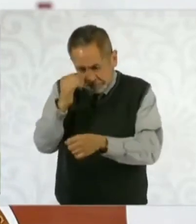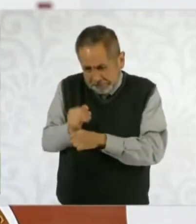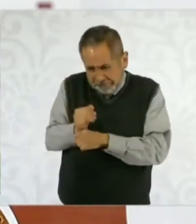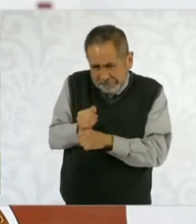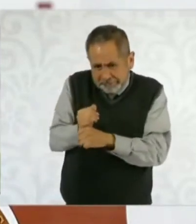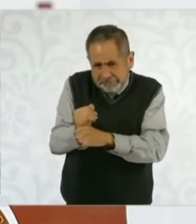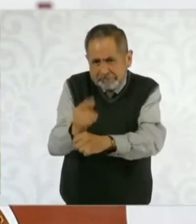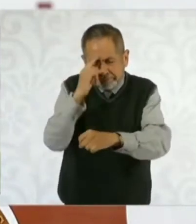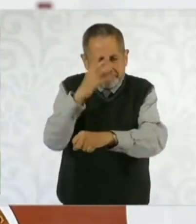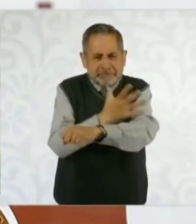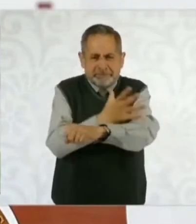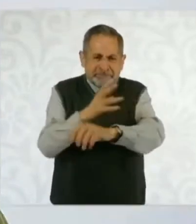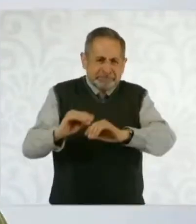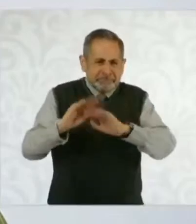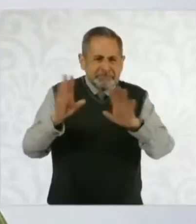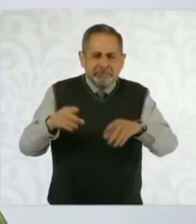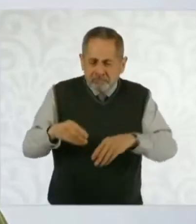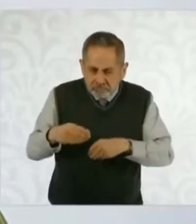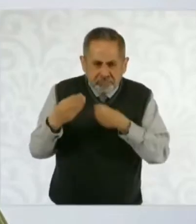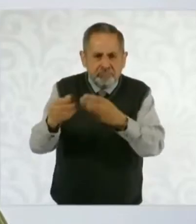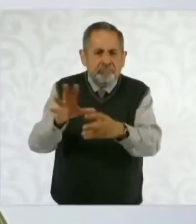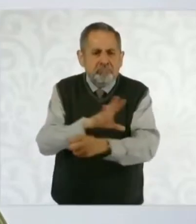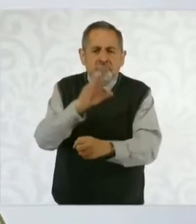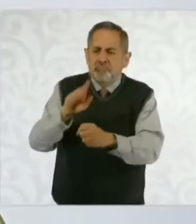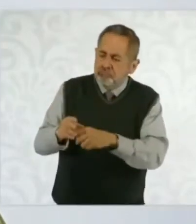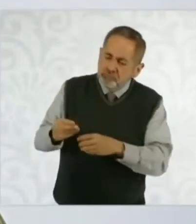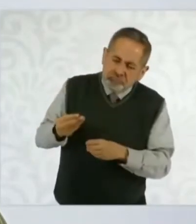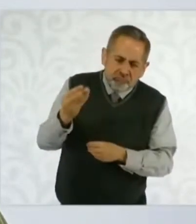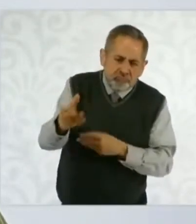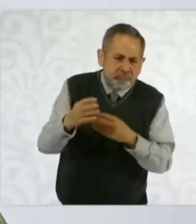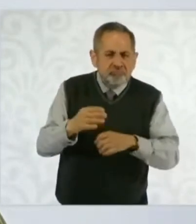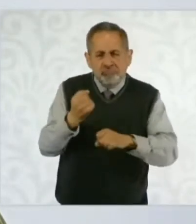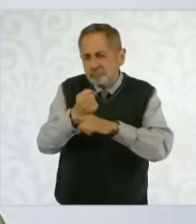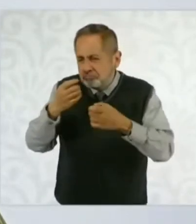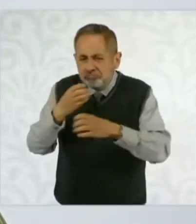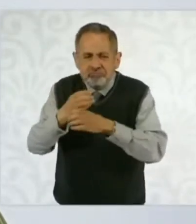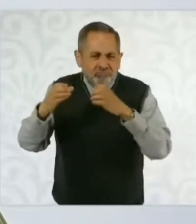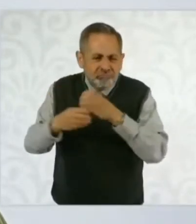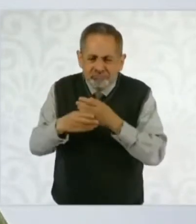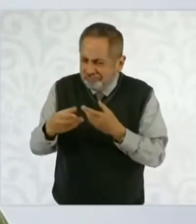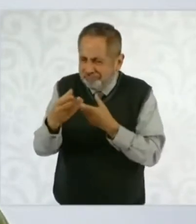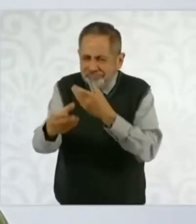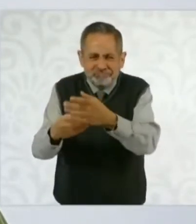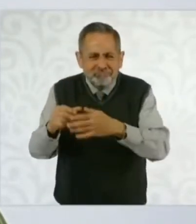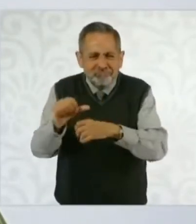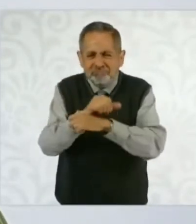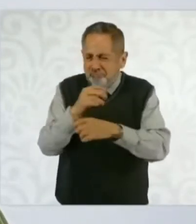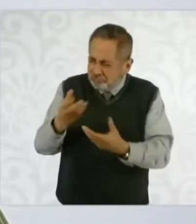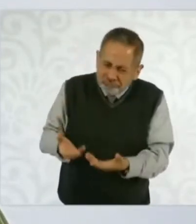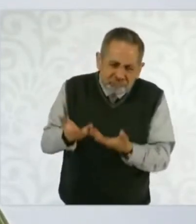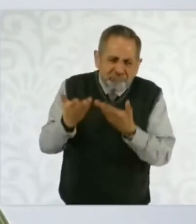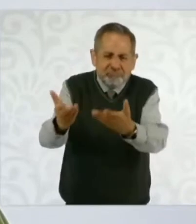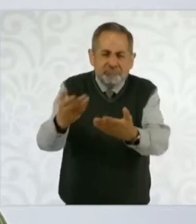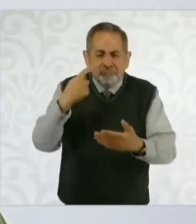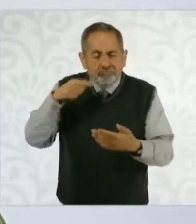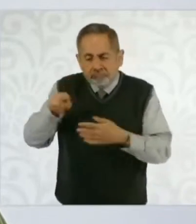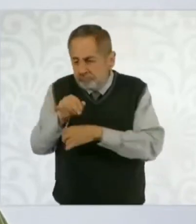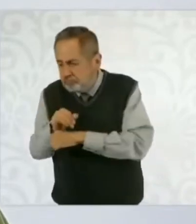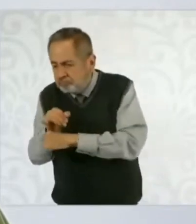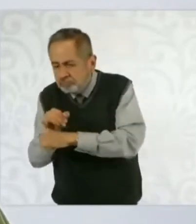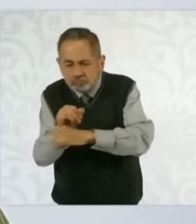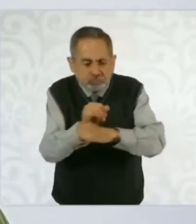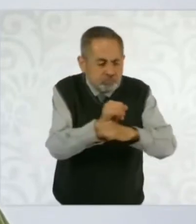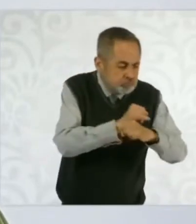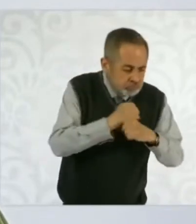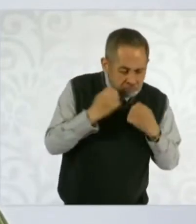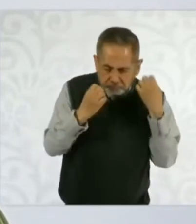total transparencia. Se les proporciona todo el material, armamento, equipo, vehículos para que